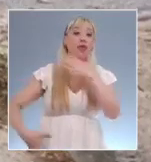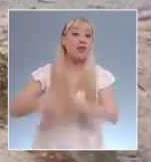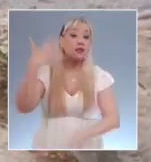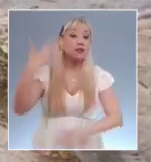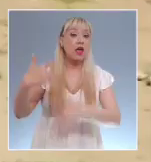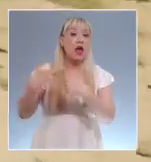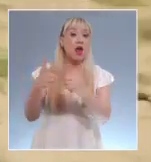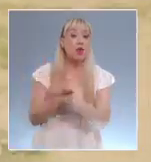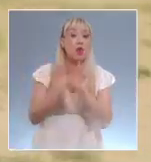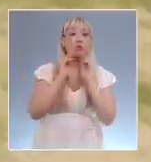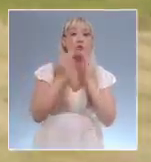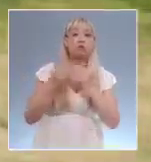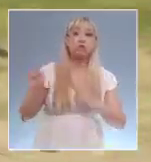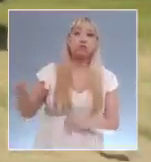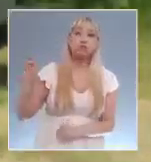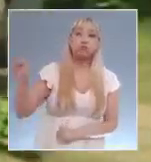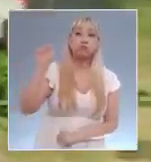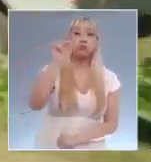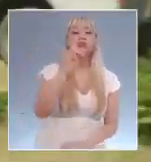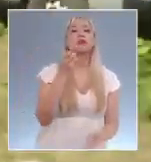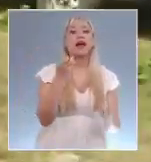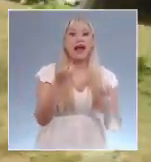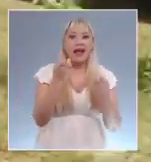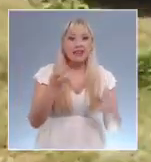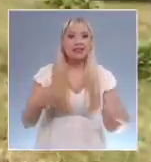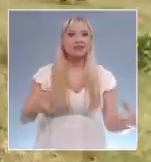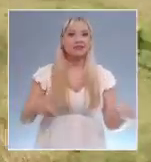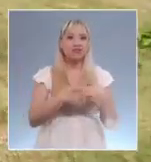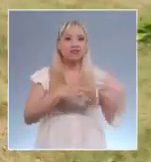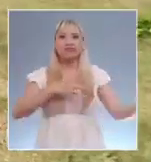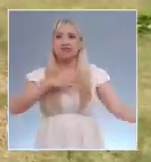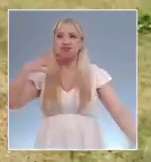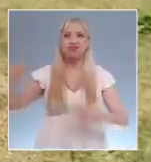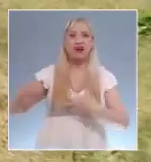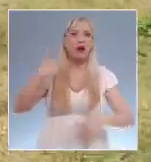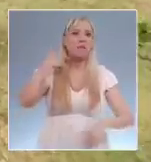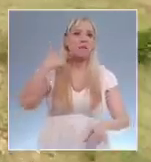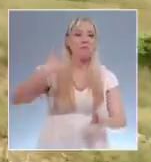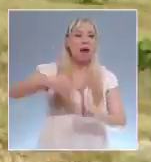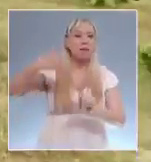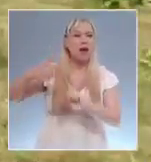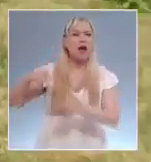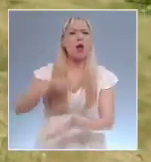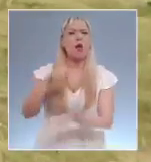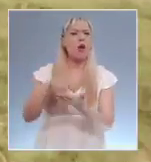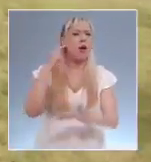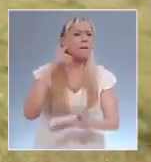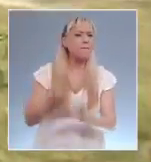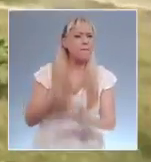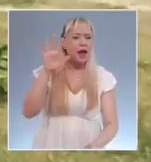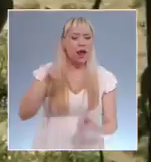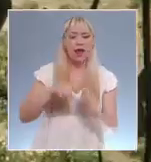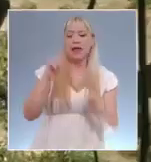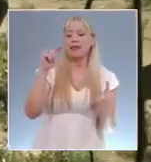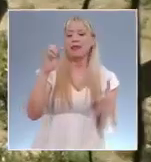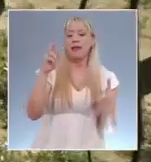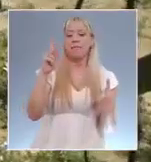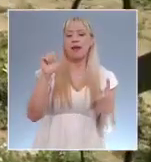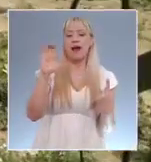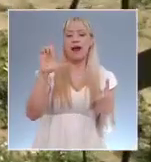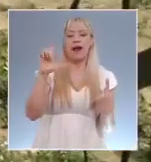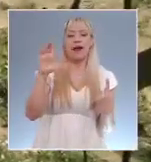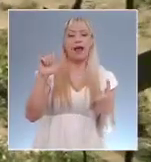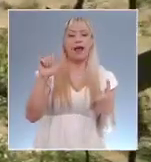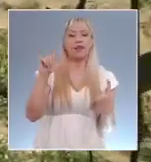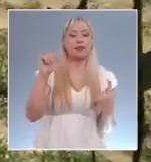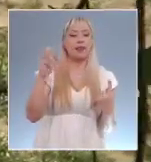enfrentamientos y homicidios. Las zonas con mayor densidad de grupos criminales son Tepalcatepec, Michoacán y Ciudad Juárez, mientras que la Ciudad de